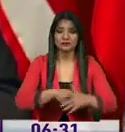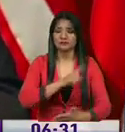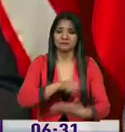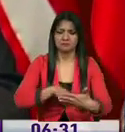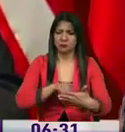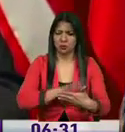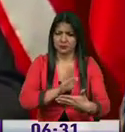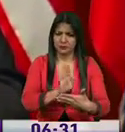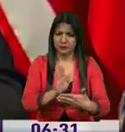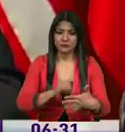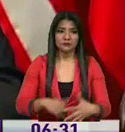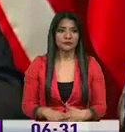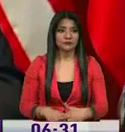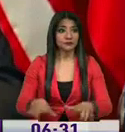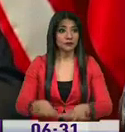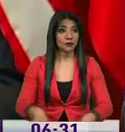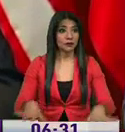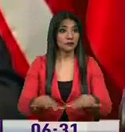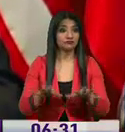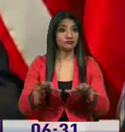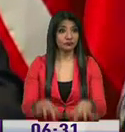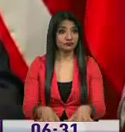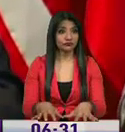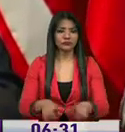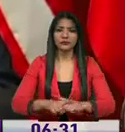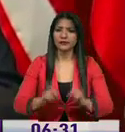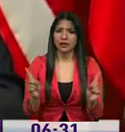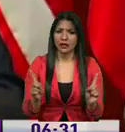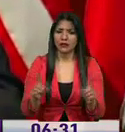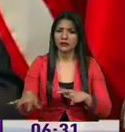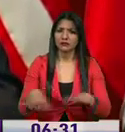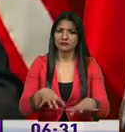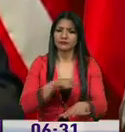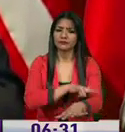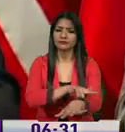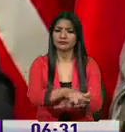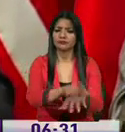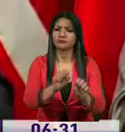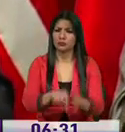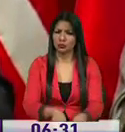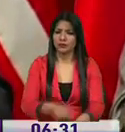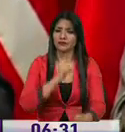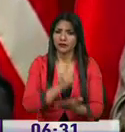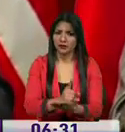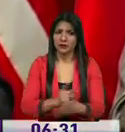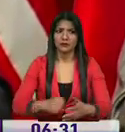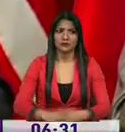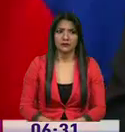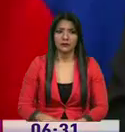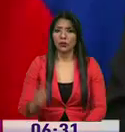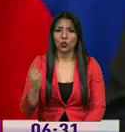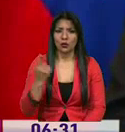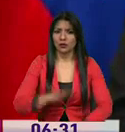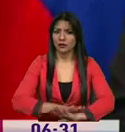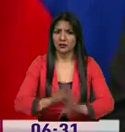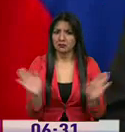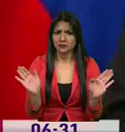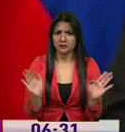tengan un sitio también donde abastecerse y donde aterrizar. Eso es lo único que pasa.